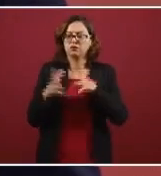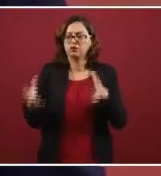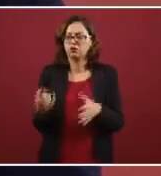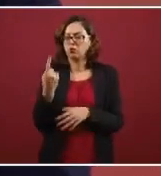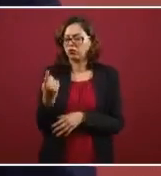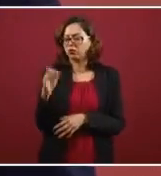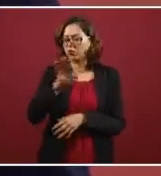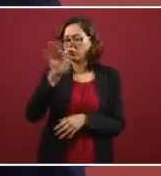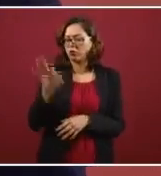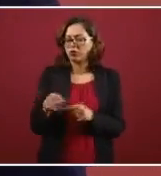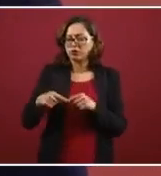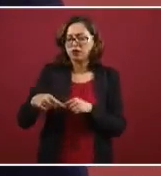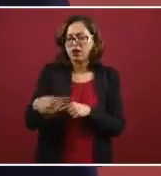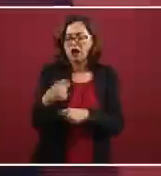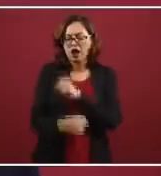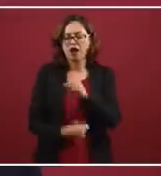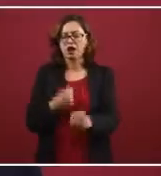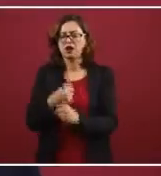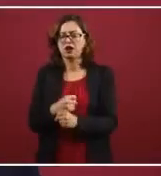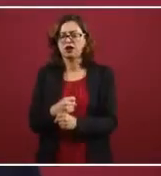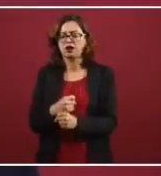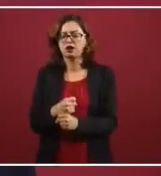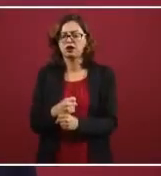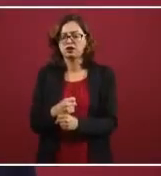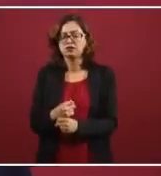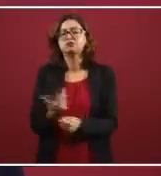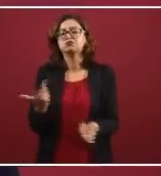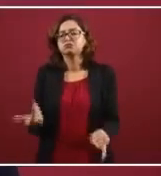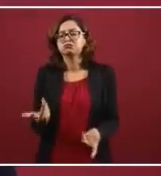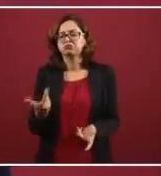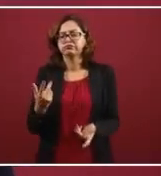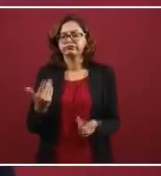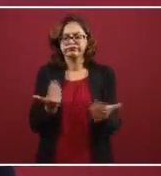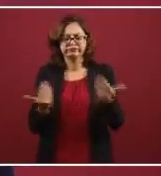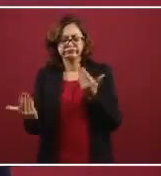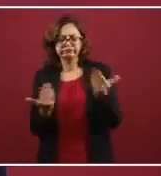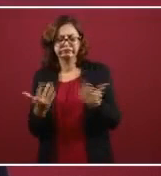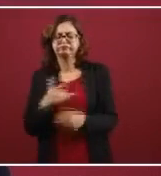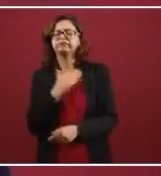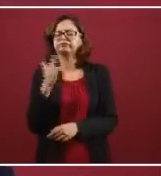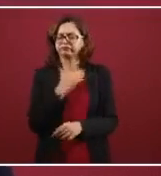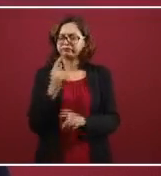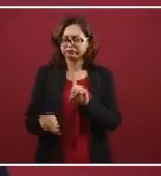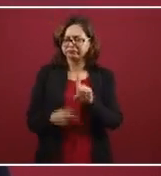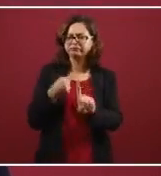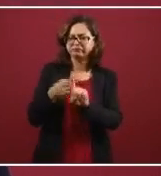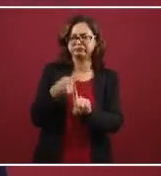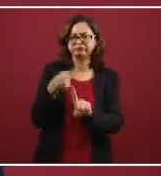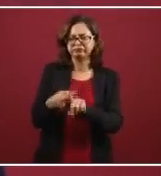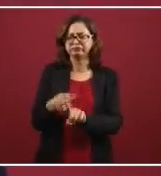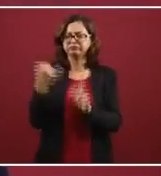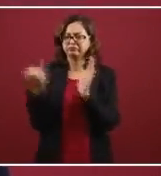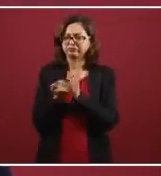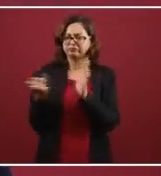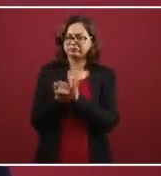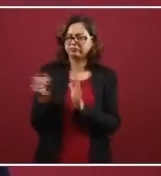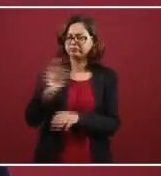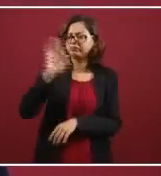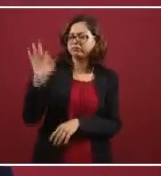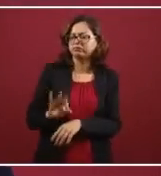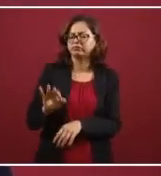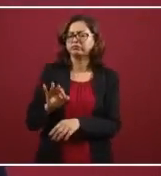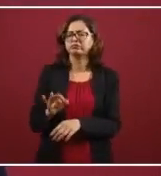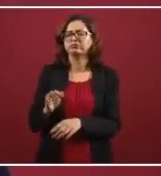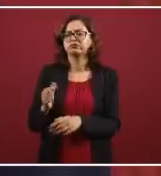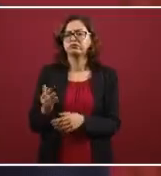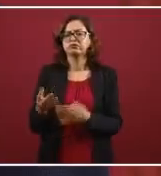1% aproximadamente este año. La verdad es que evaluamos muy positivamente el estímulo fiscal que se anunció